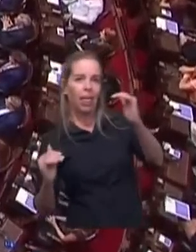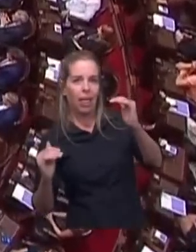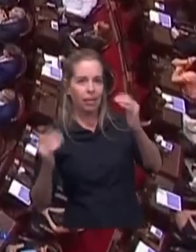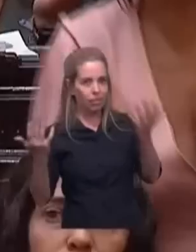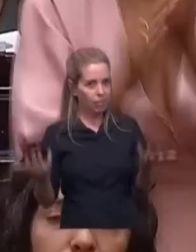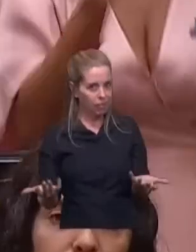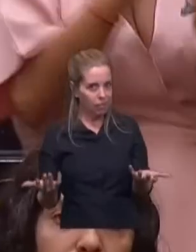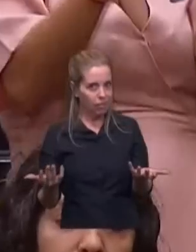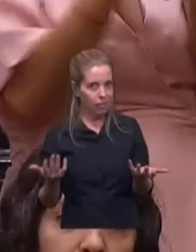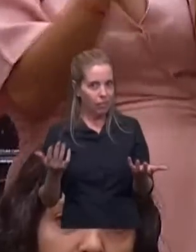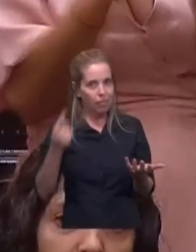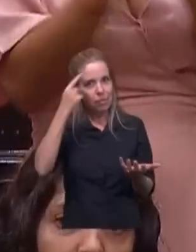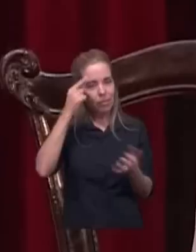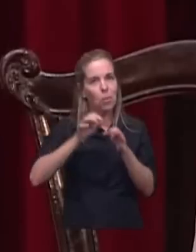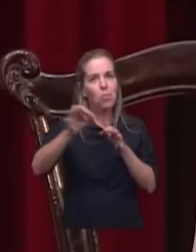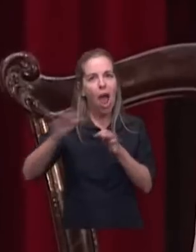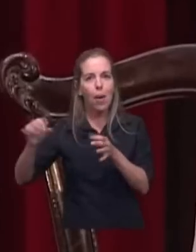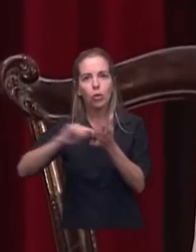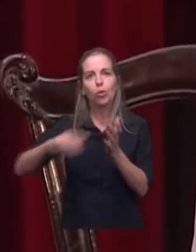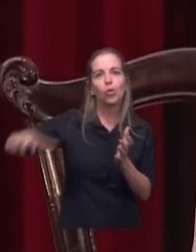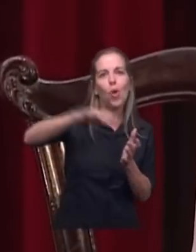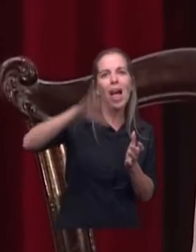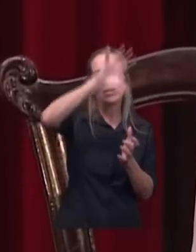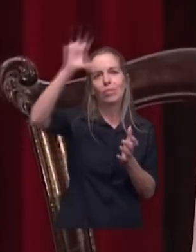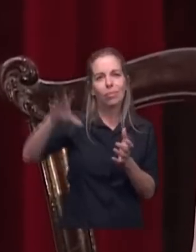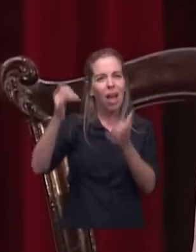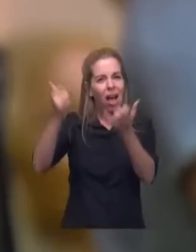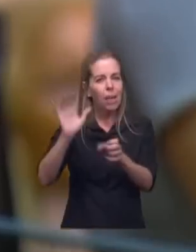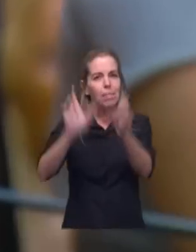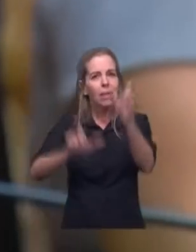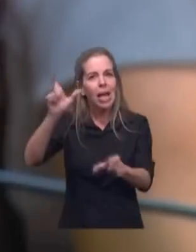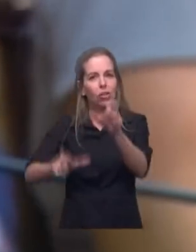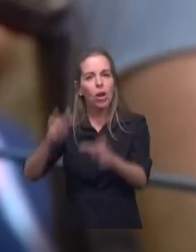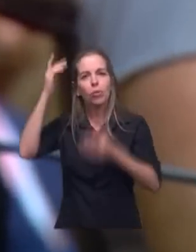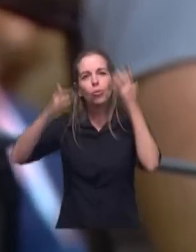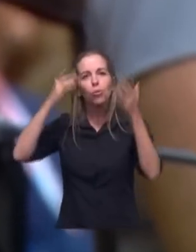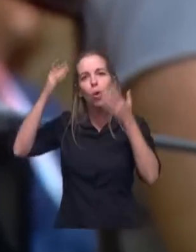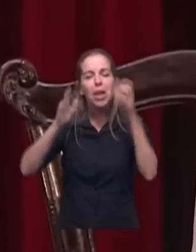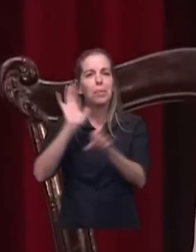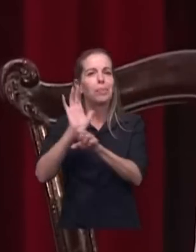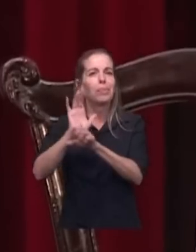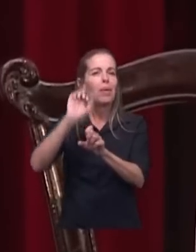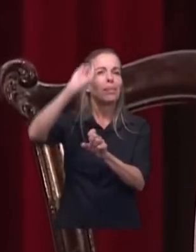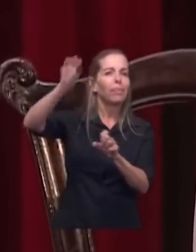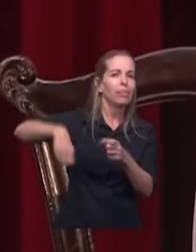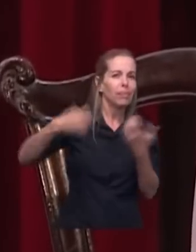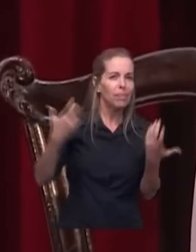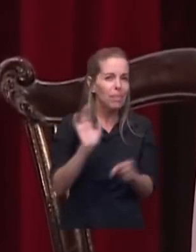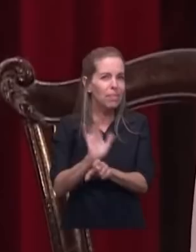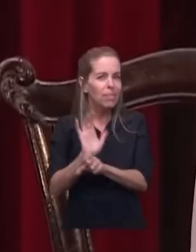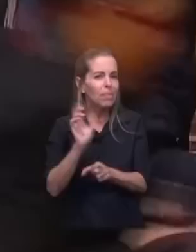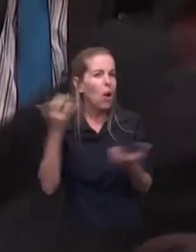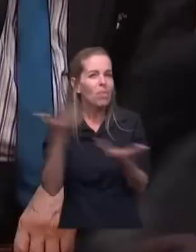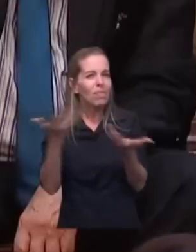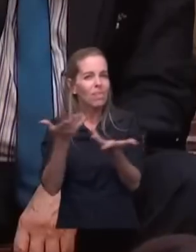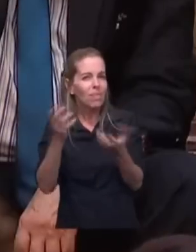de los rincones de la patria en donde se postergan los sueños de argentinos y argentinas que parecen condenados al